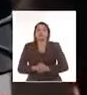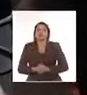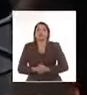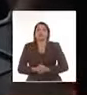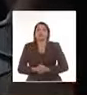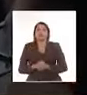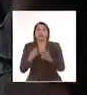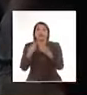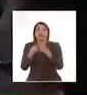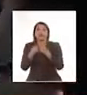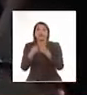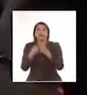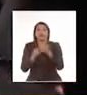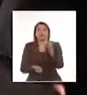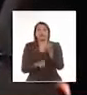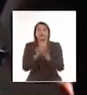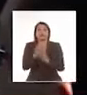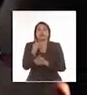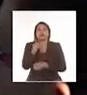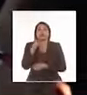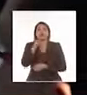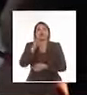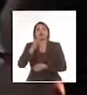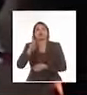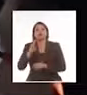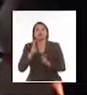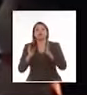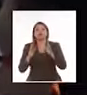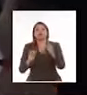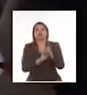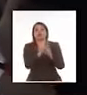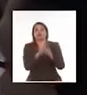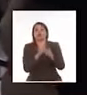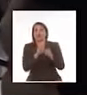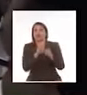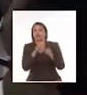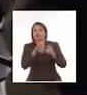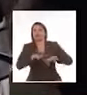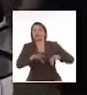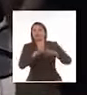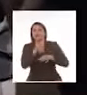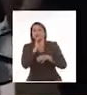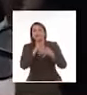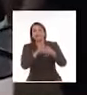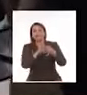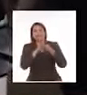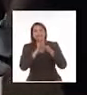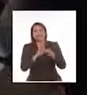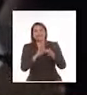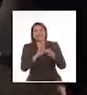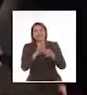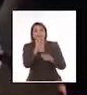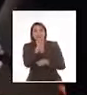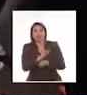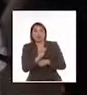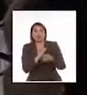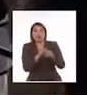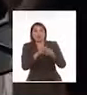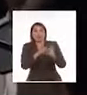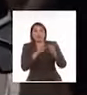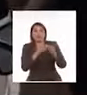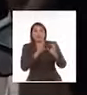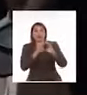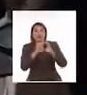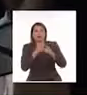en el primer año, que fue en el año 2022, en plena pandemia, en una situación muy compleja, con un grupo de personas que formaron una familia de comunicadores de